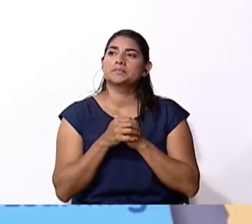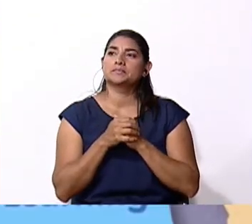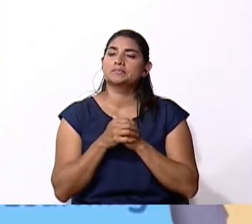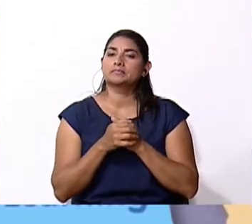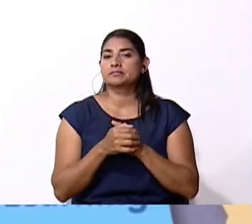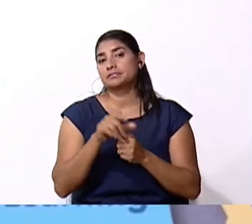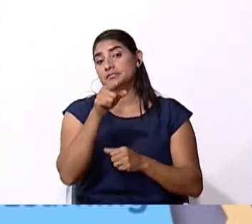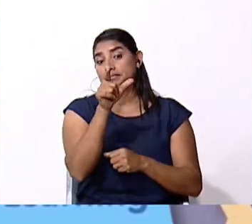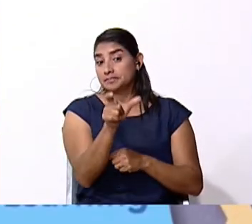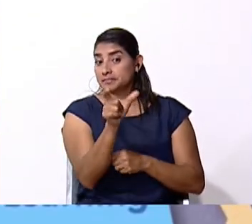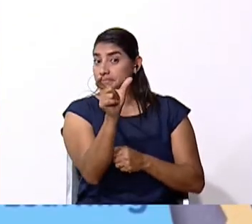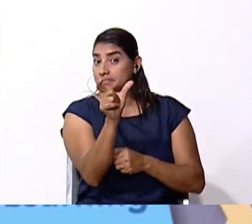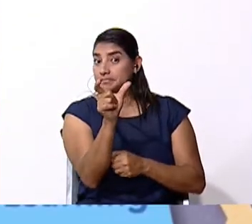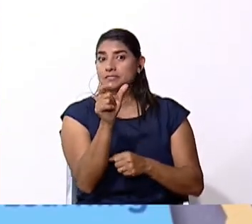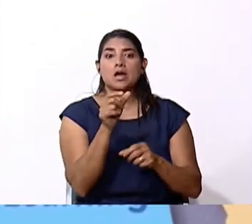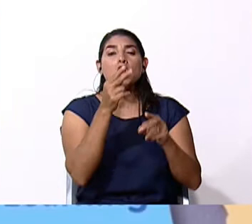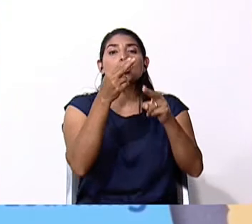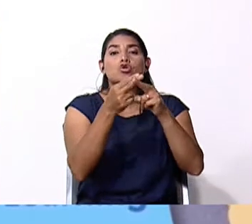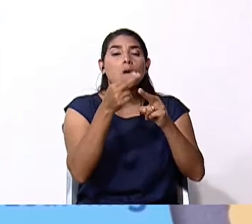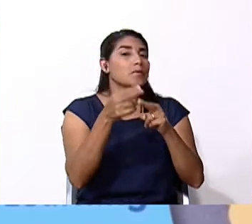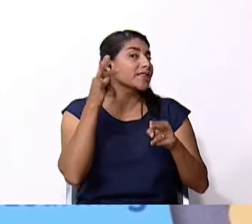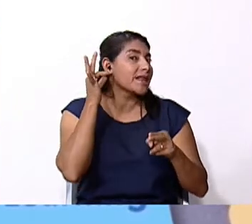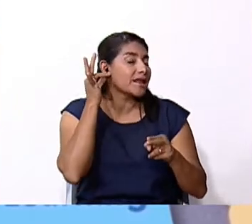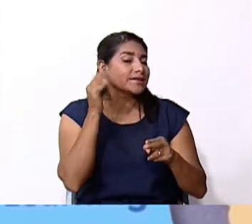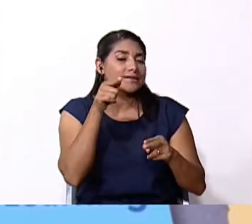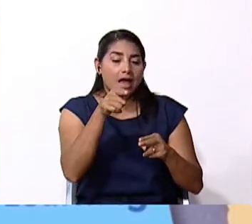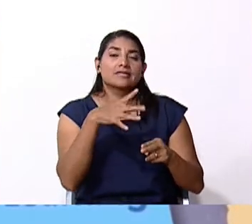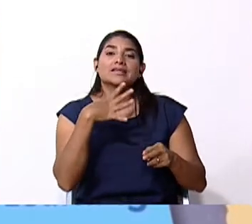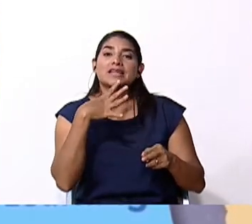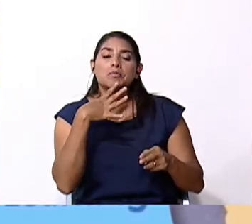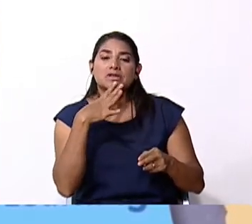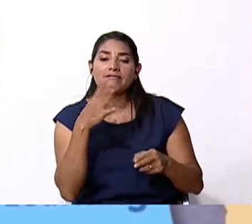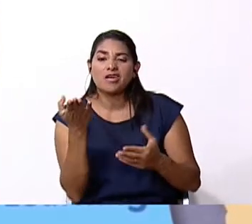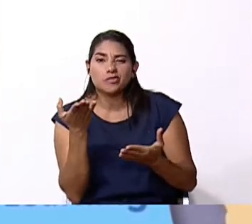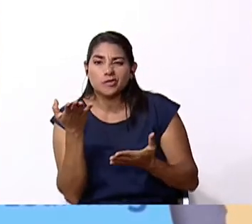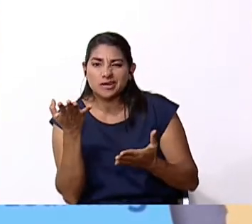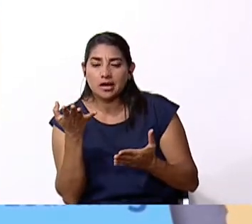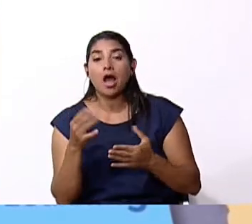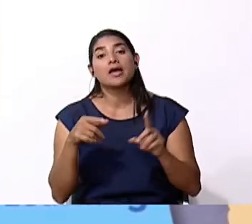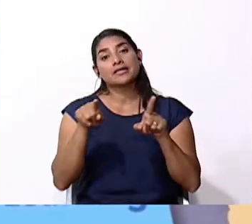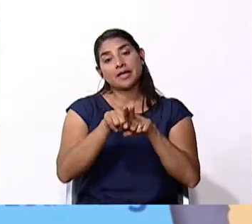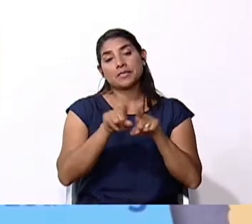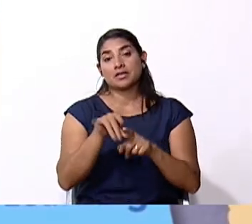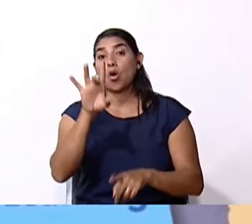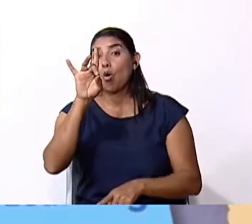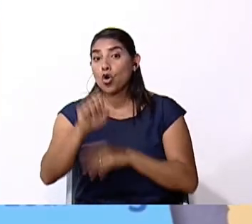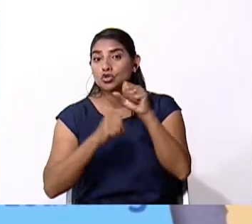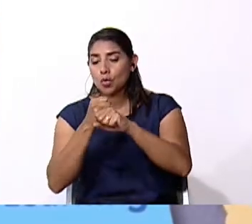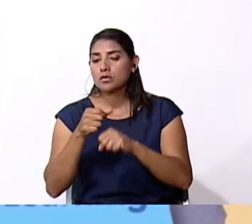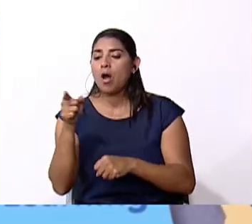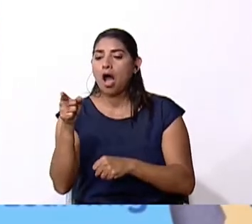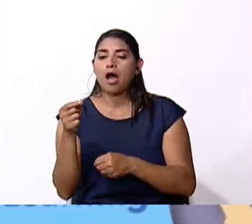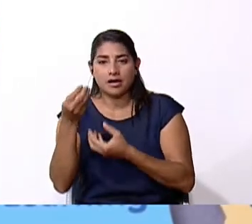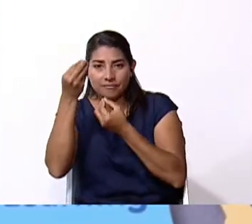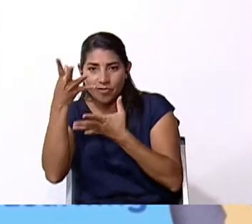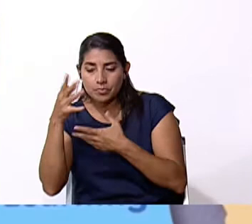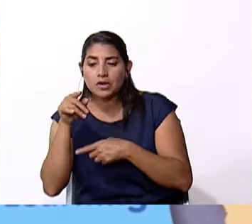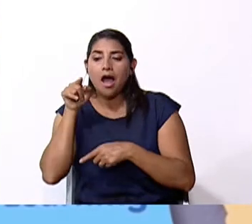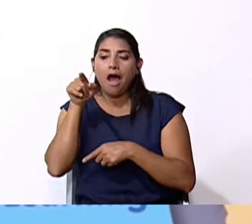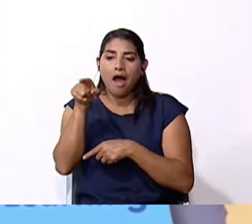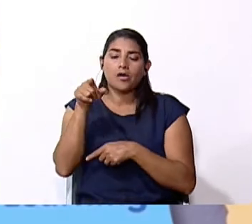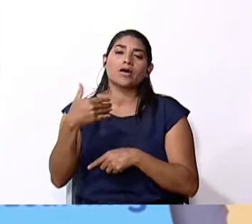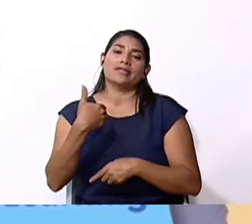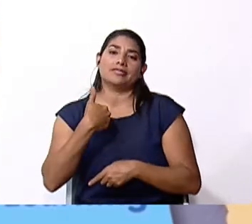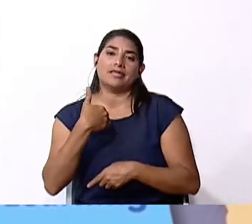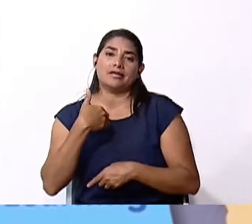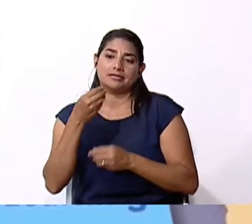Lola es el sujeto, ya que es de ella de quien decimos algo. Y tiene 8 años es el predicado, porque eso es lo